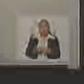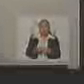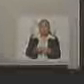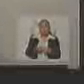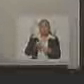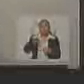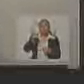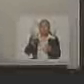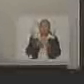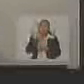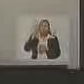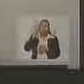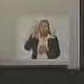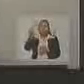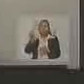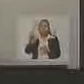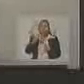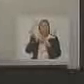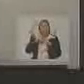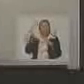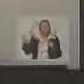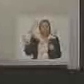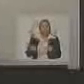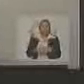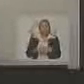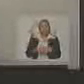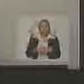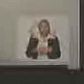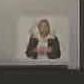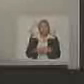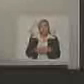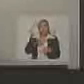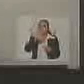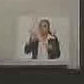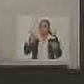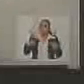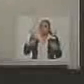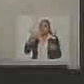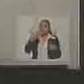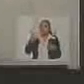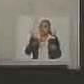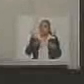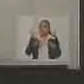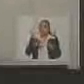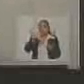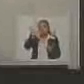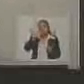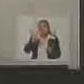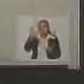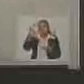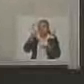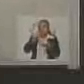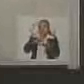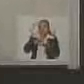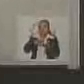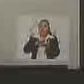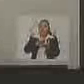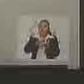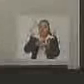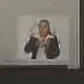cuenta expertos delegacionales independientes para que nos digan hacia dónde debe de